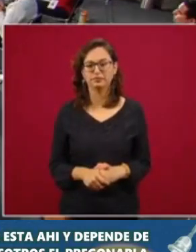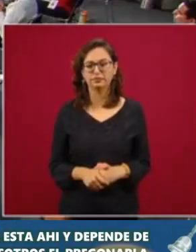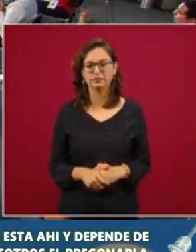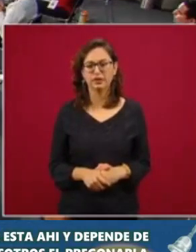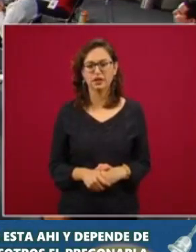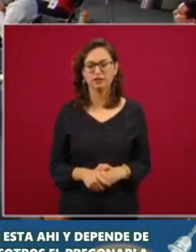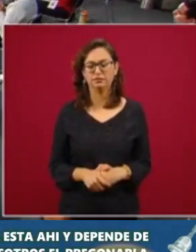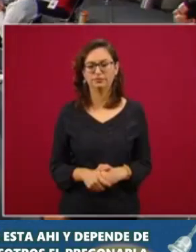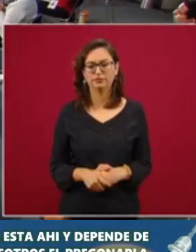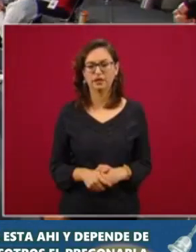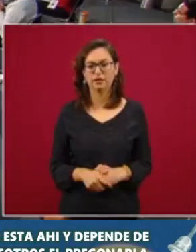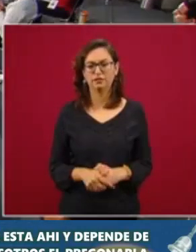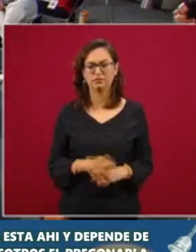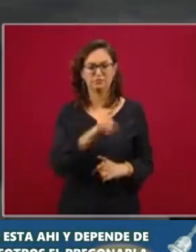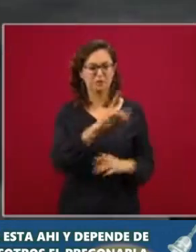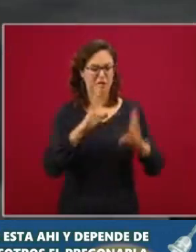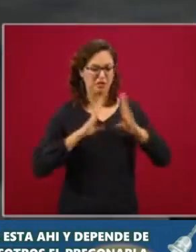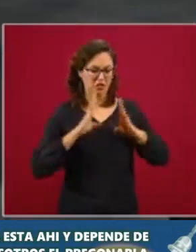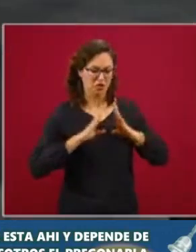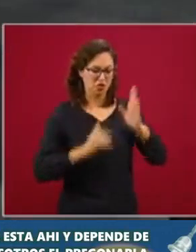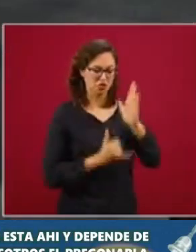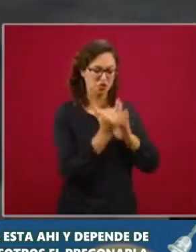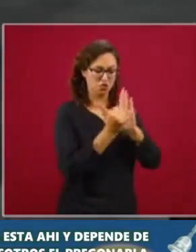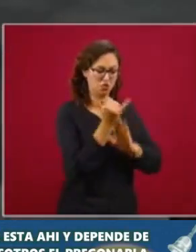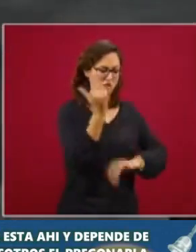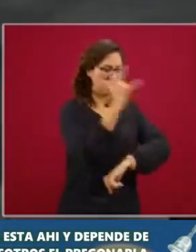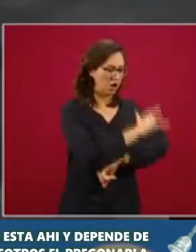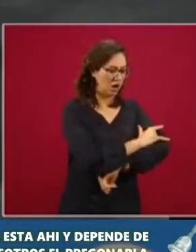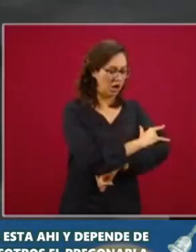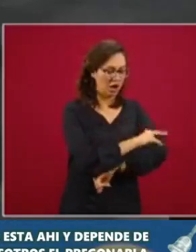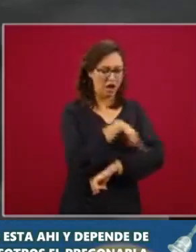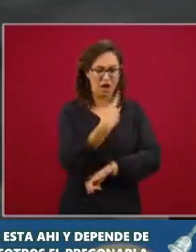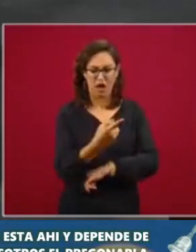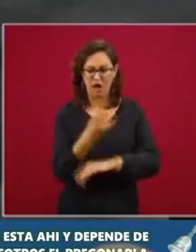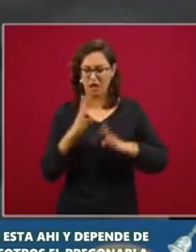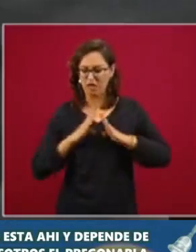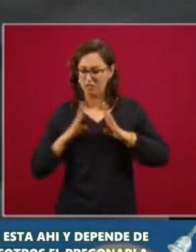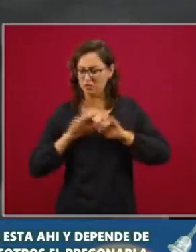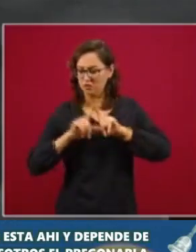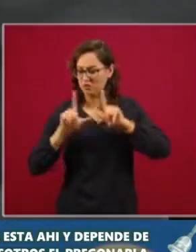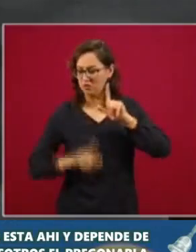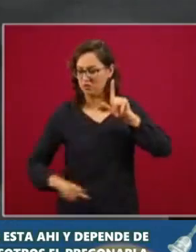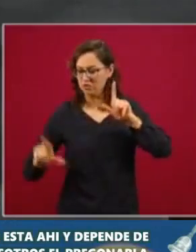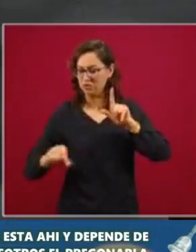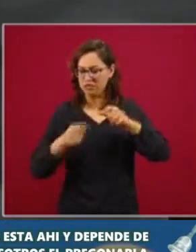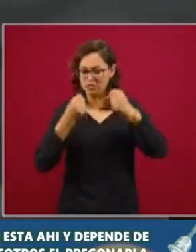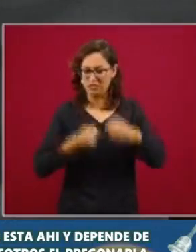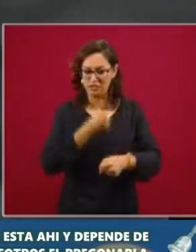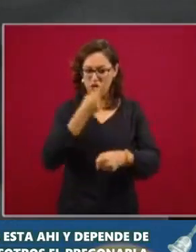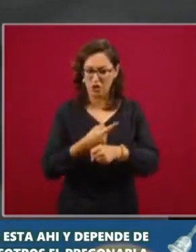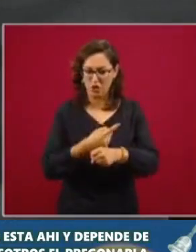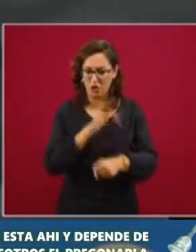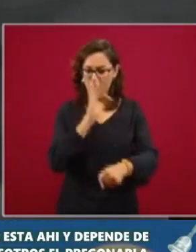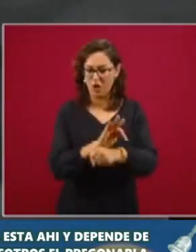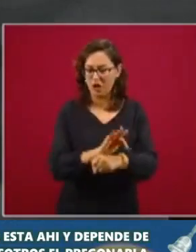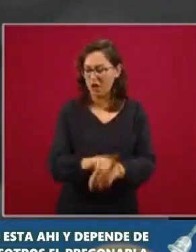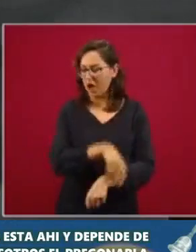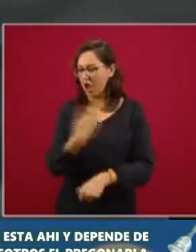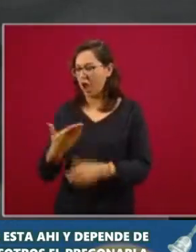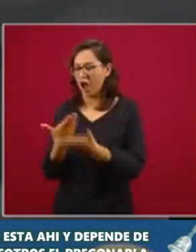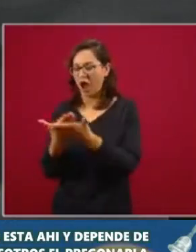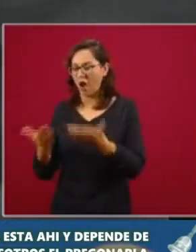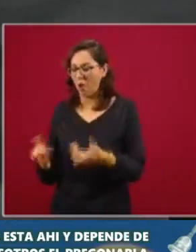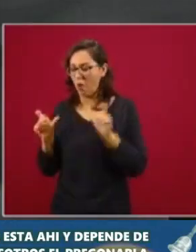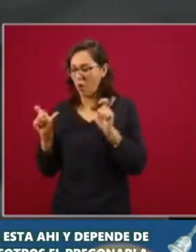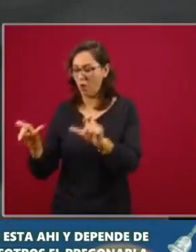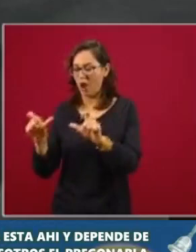el ejército construye un aeropuerto que el ejército controle la seguridad del país que el ejército intervenga ahora en las aduanas y que incluso se